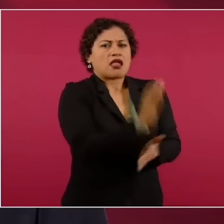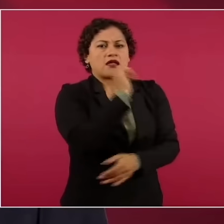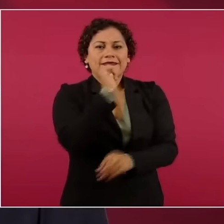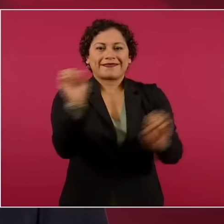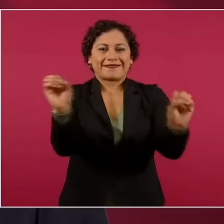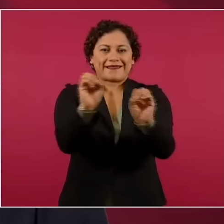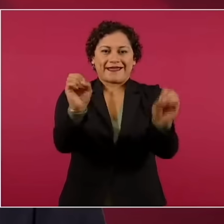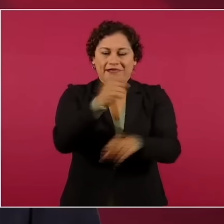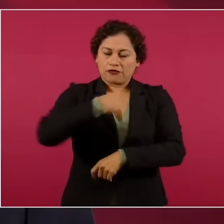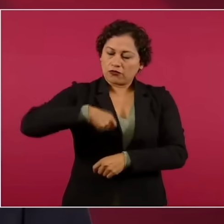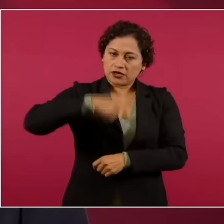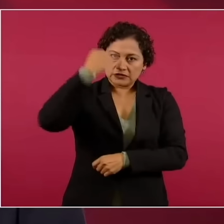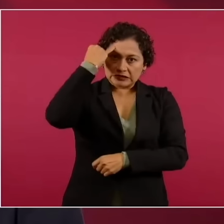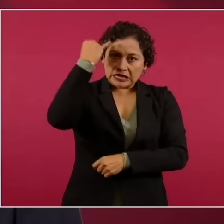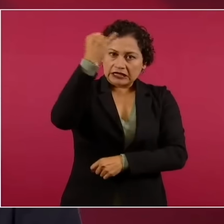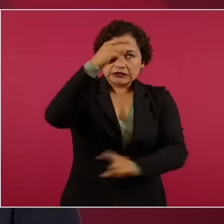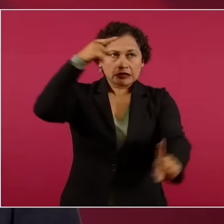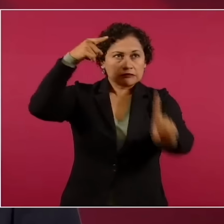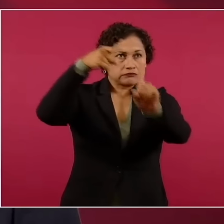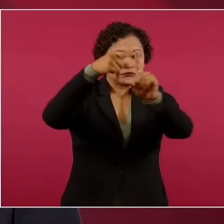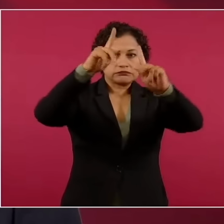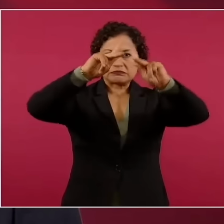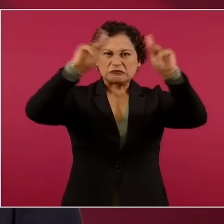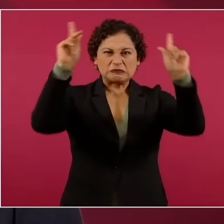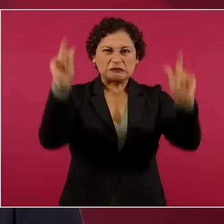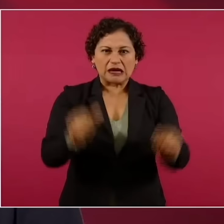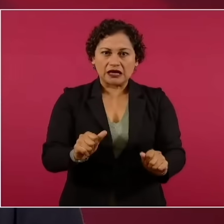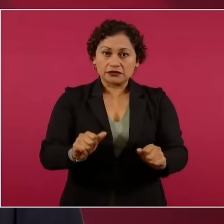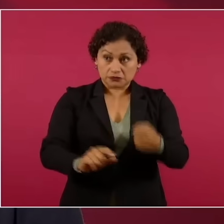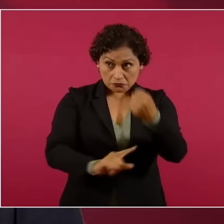de la solución pacífica de las controversias.